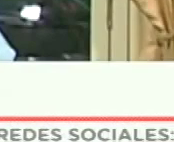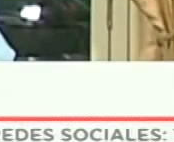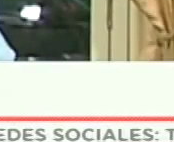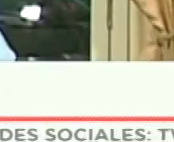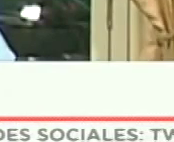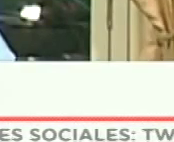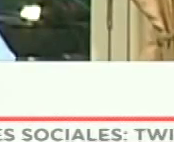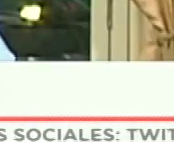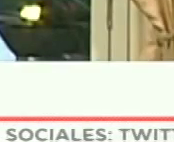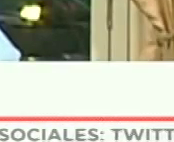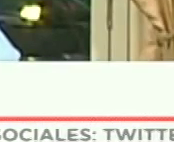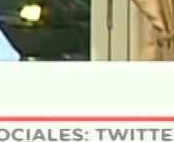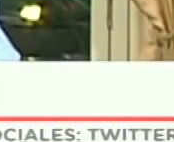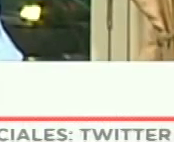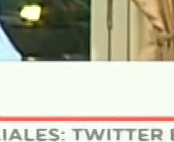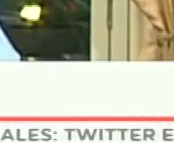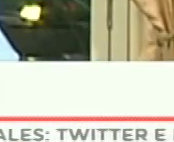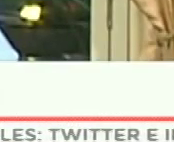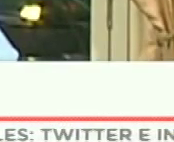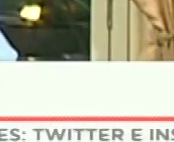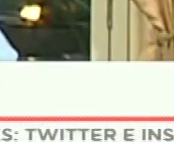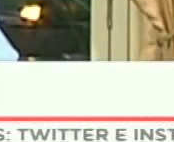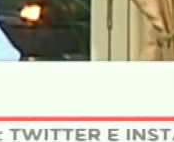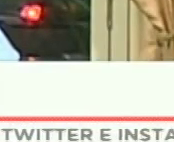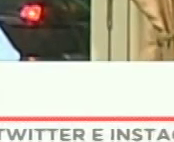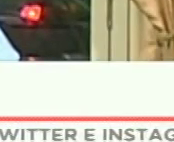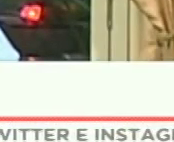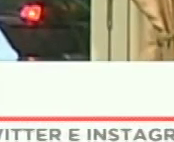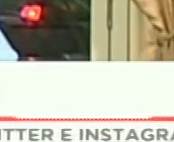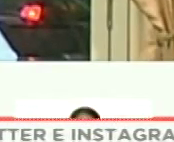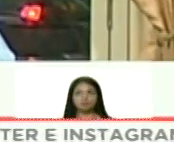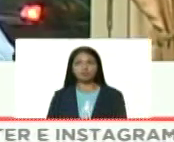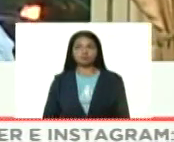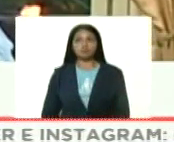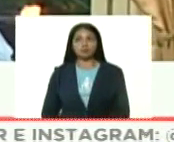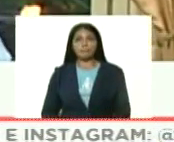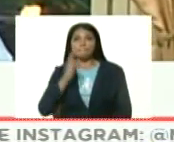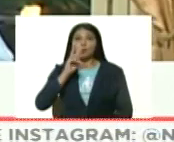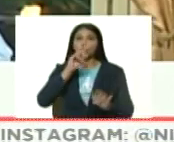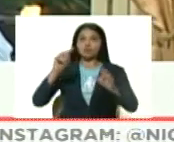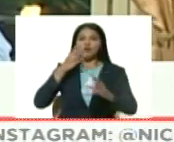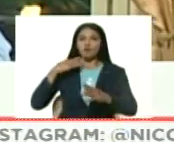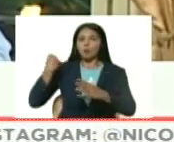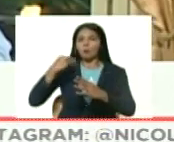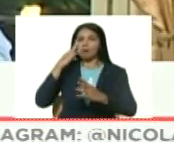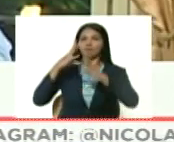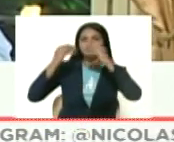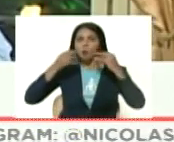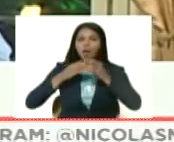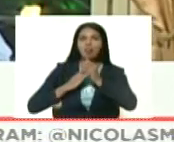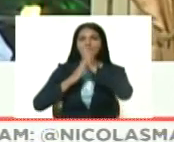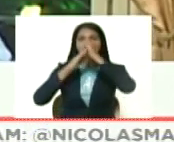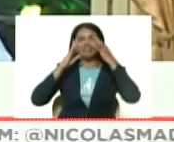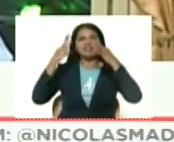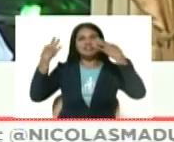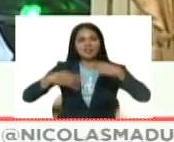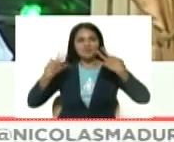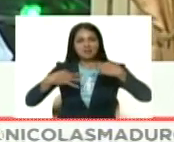Los astronautas de Puerto Cabello, ministro Dante, fíjense ustedes, pura juventud, puros líderes de verdad,